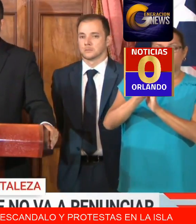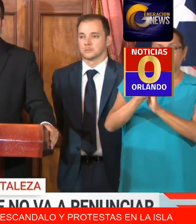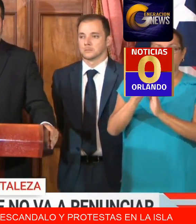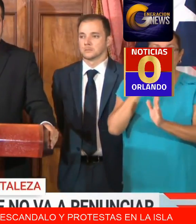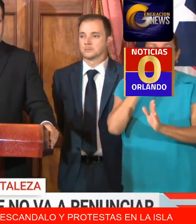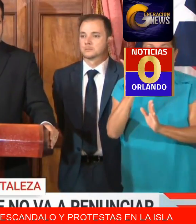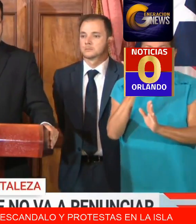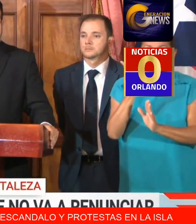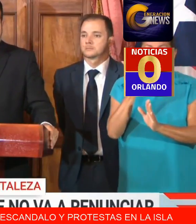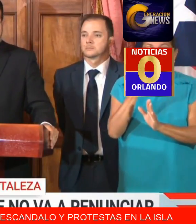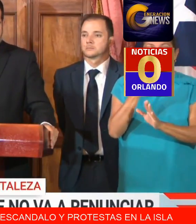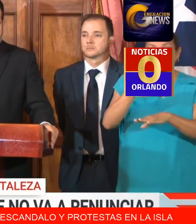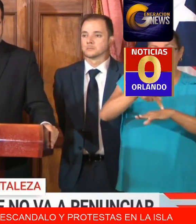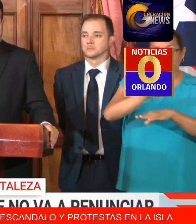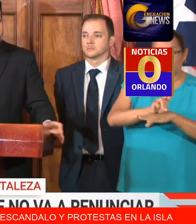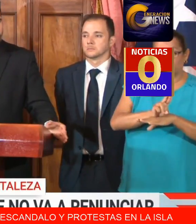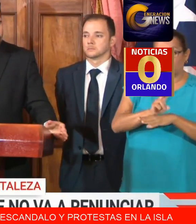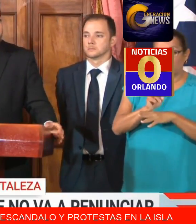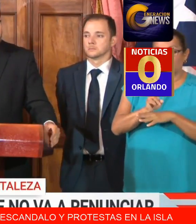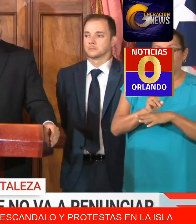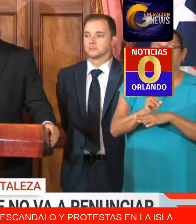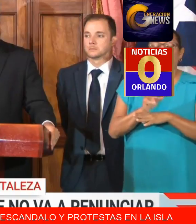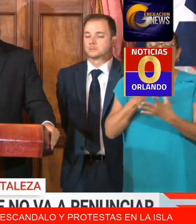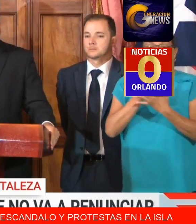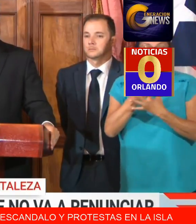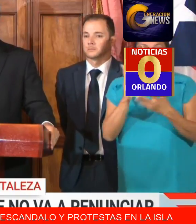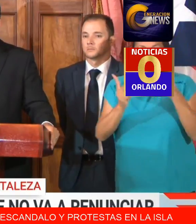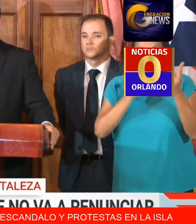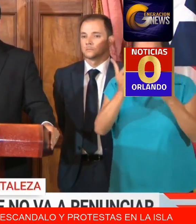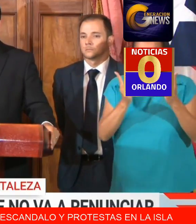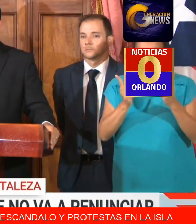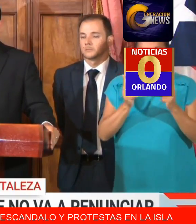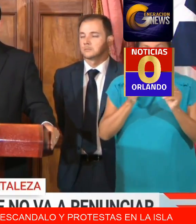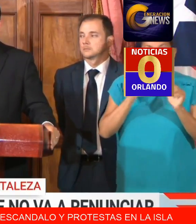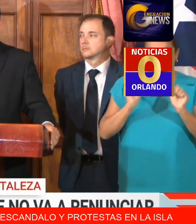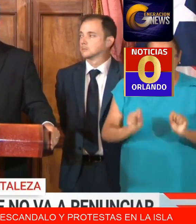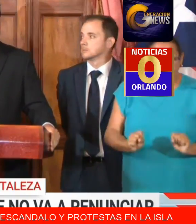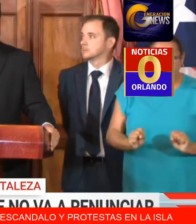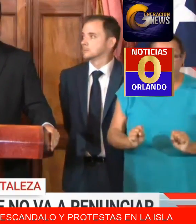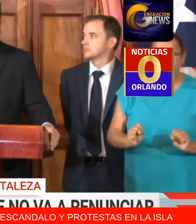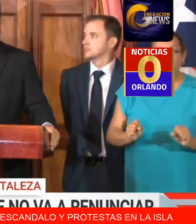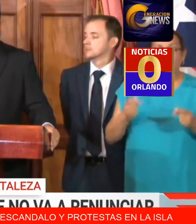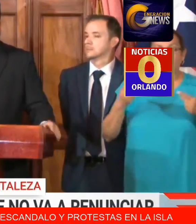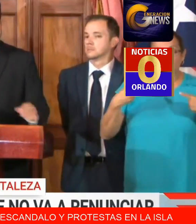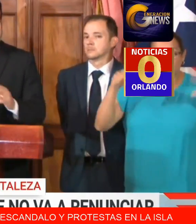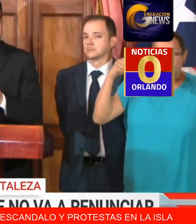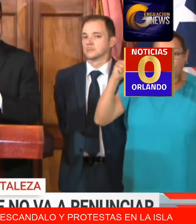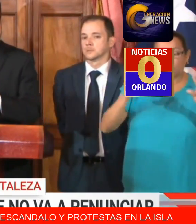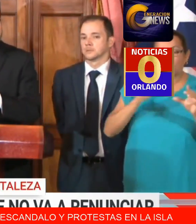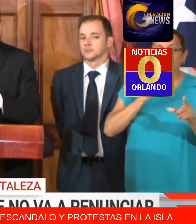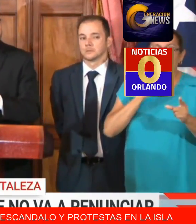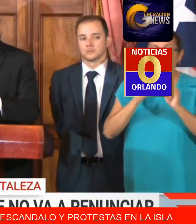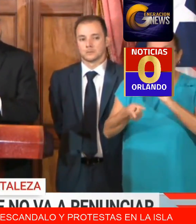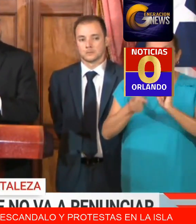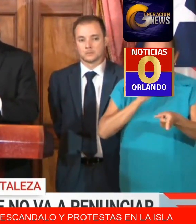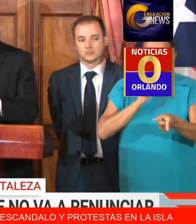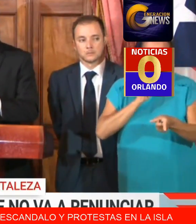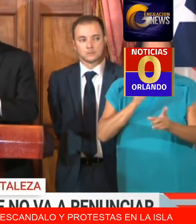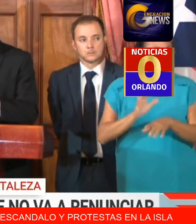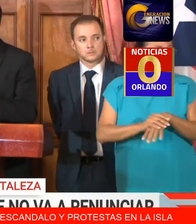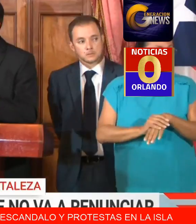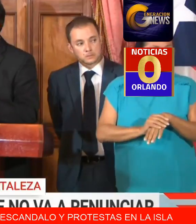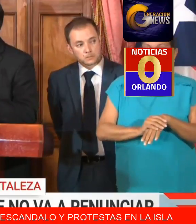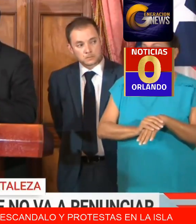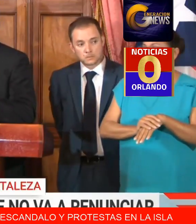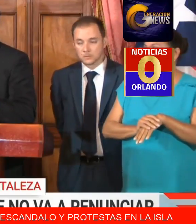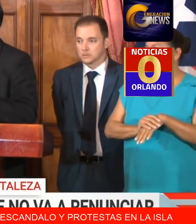una parte muy importante, también me encantaría tener la oportunidad de que podamos entender